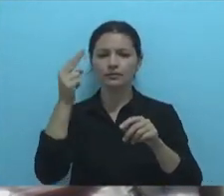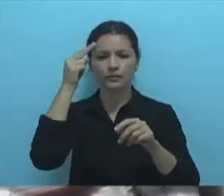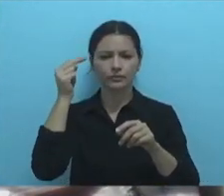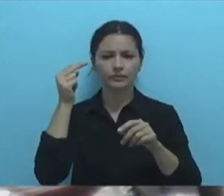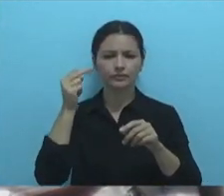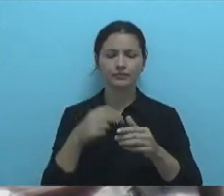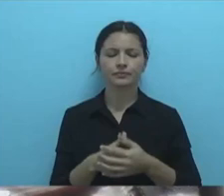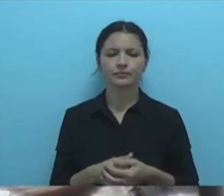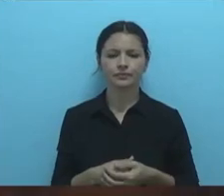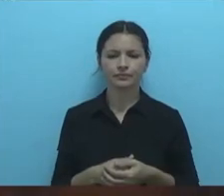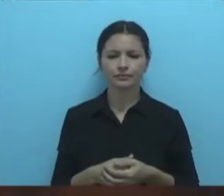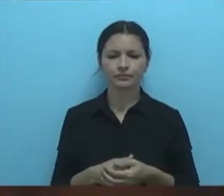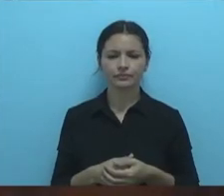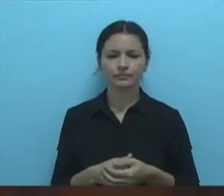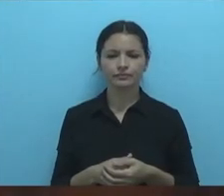diputada